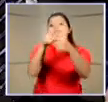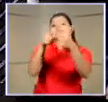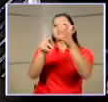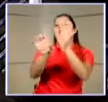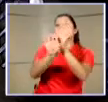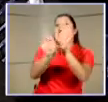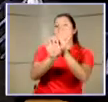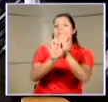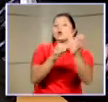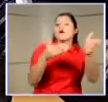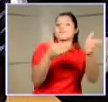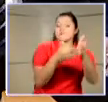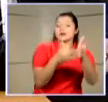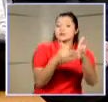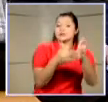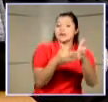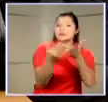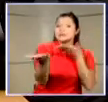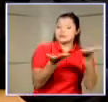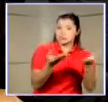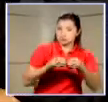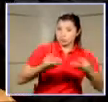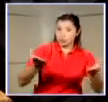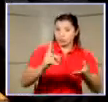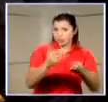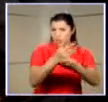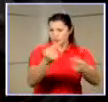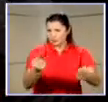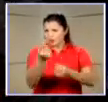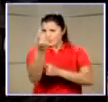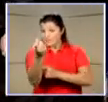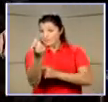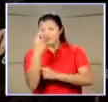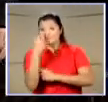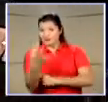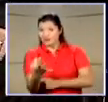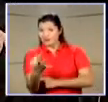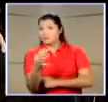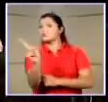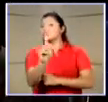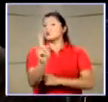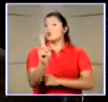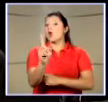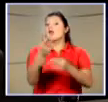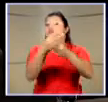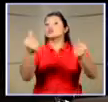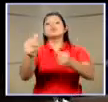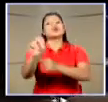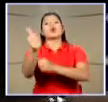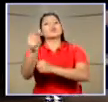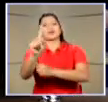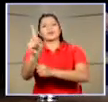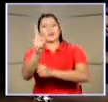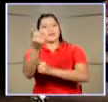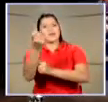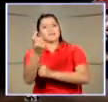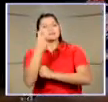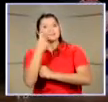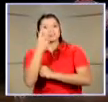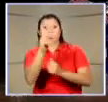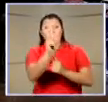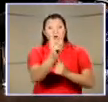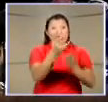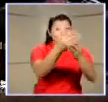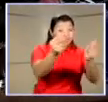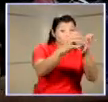en servicios públicos ya precarizados y que no resuelven el déficit fiscal. Se resuelve por otro lado el déficit fiscal. Y ahí